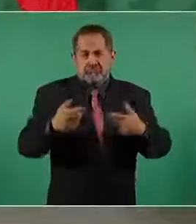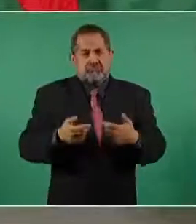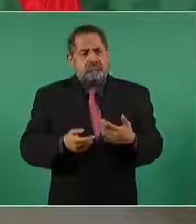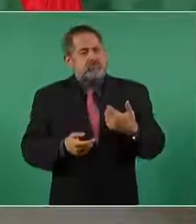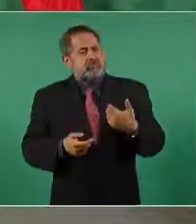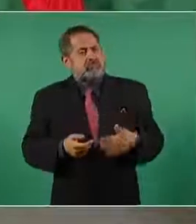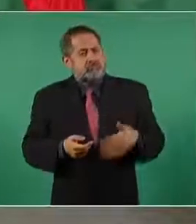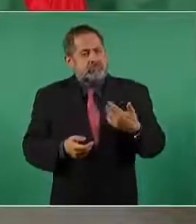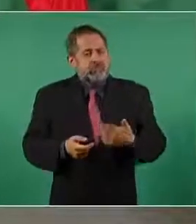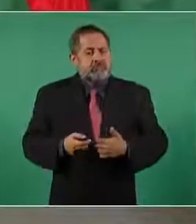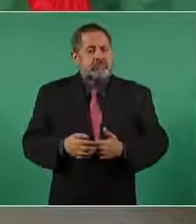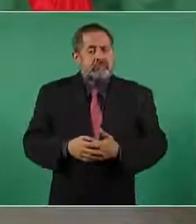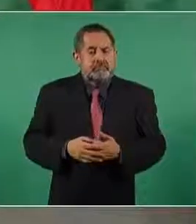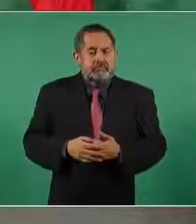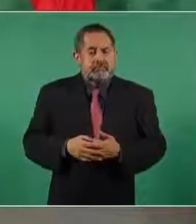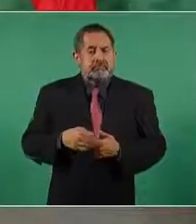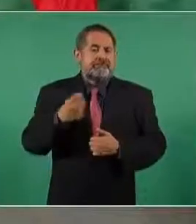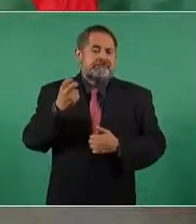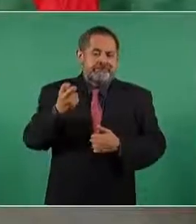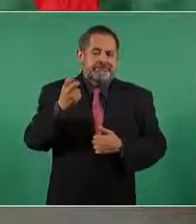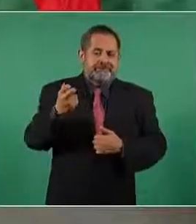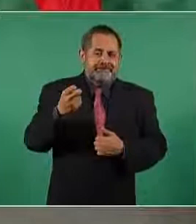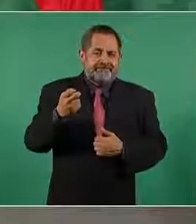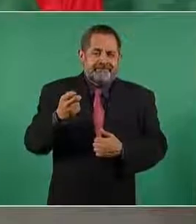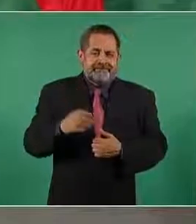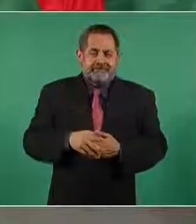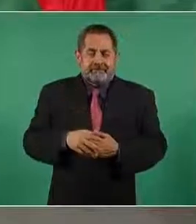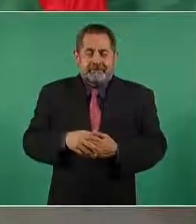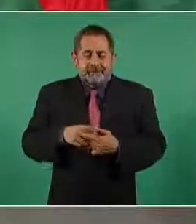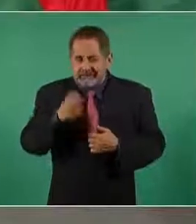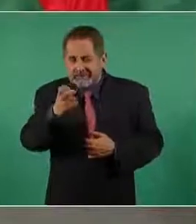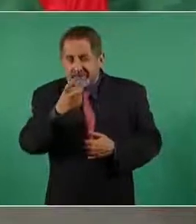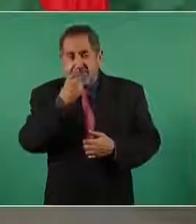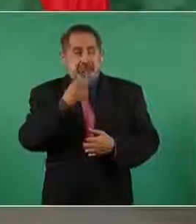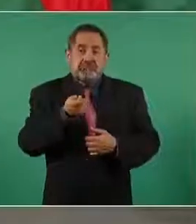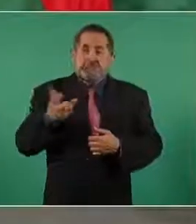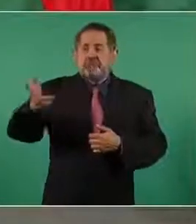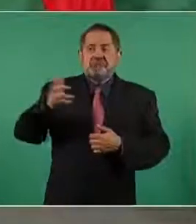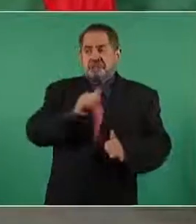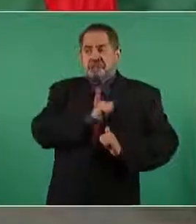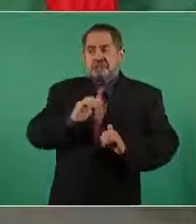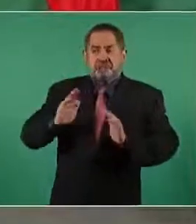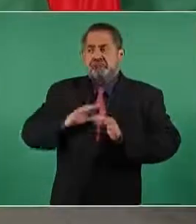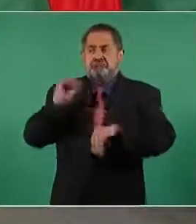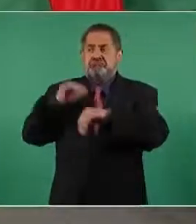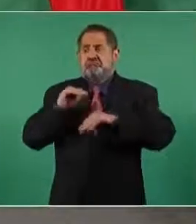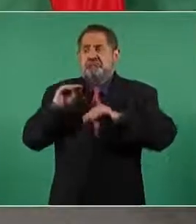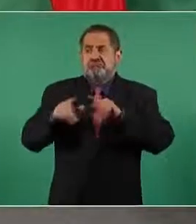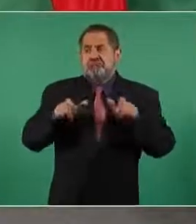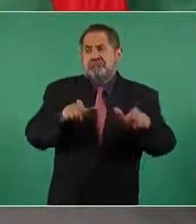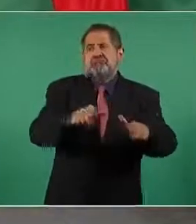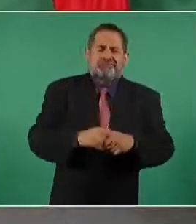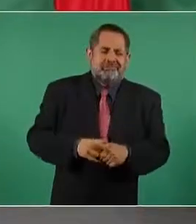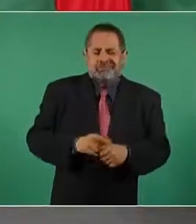Entonces, a eso le llaman militarizar. No,